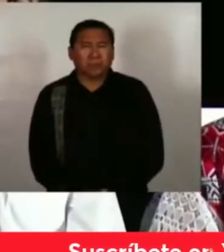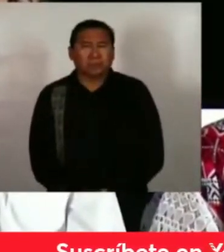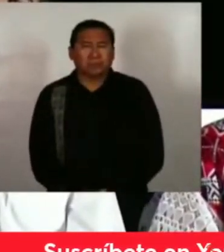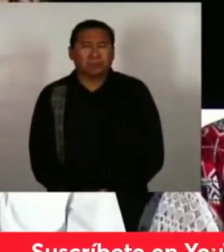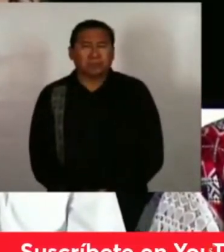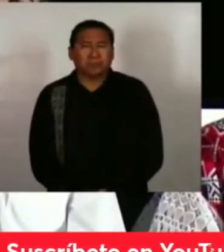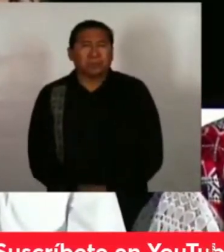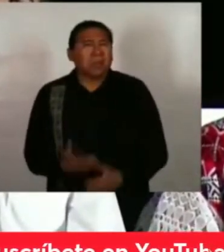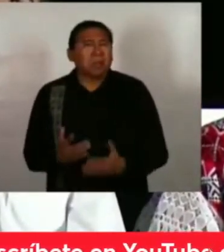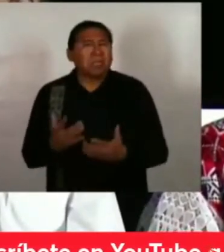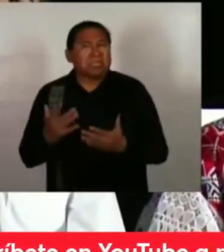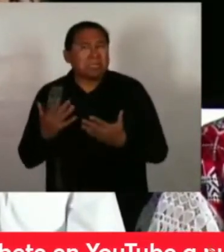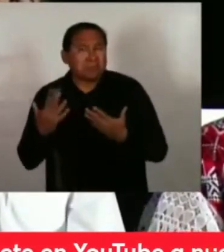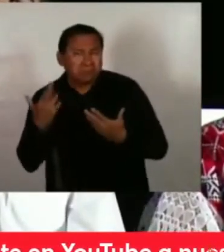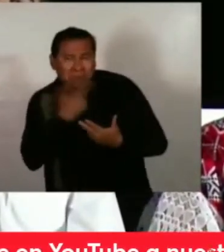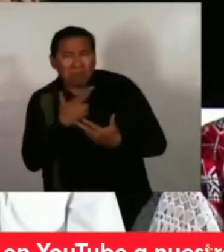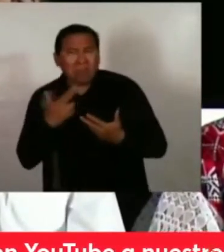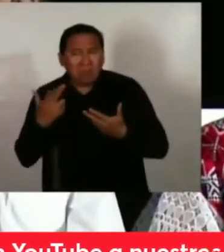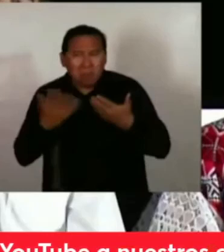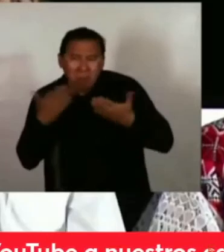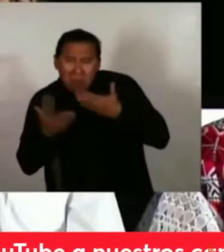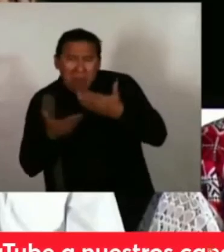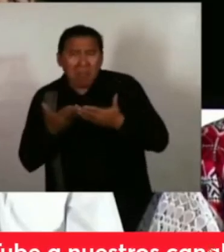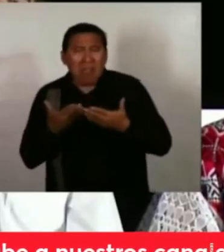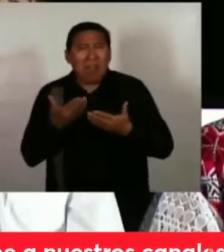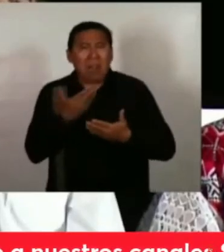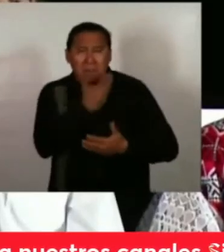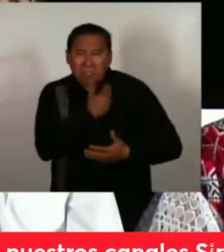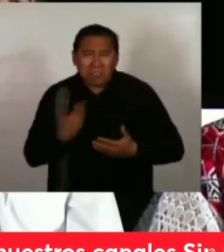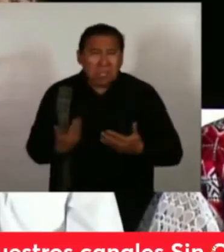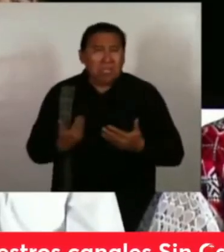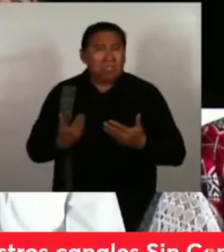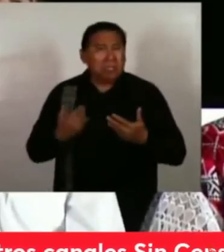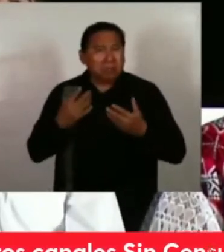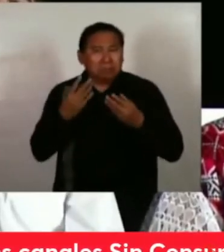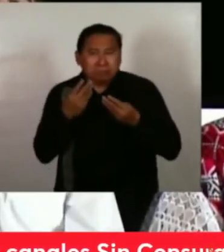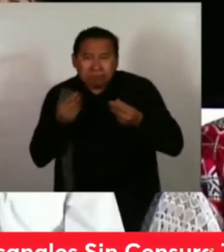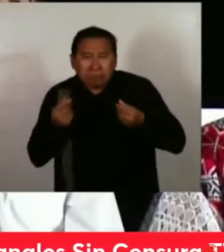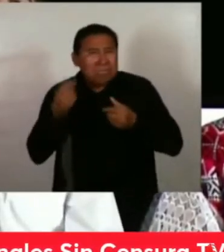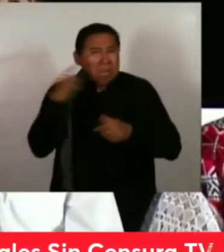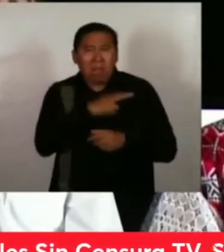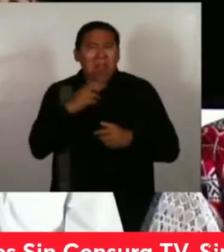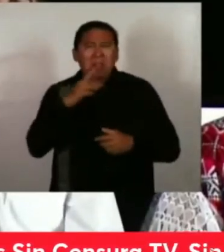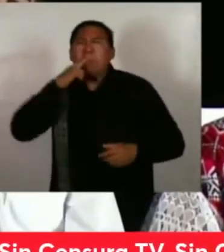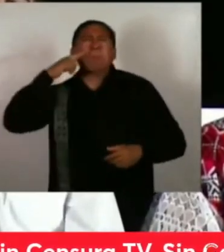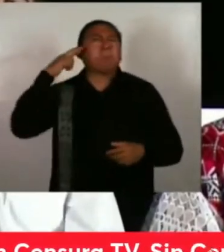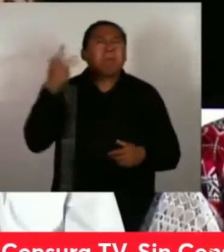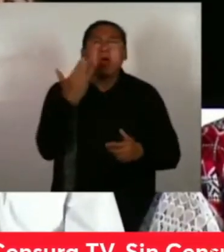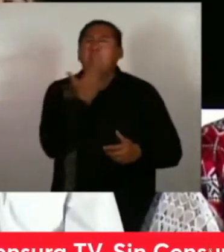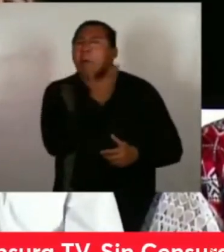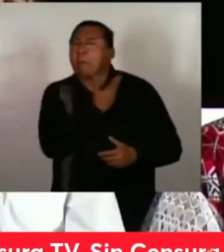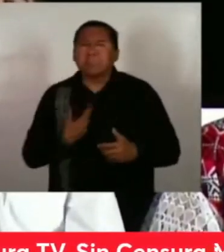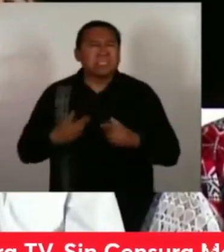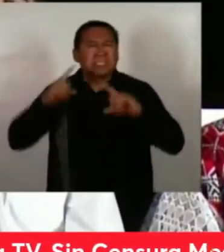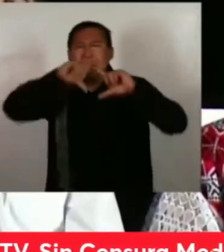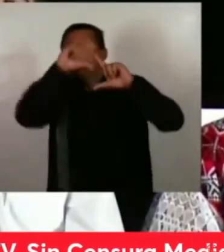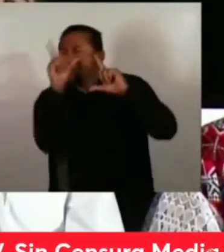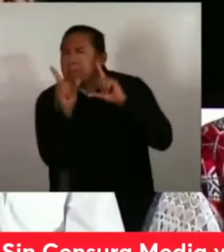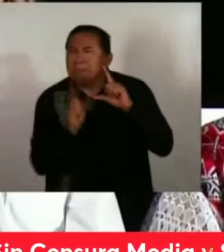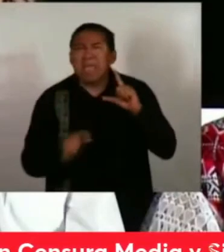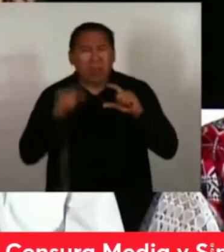Parece muy rápido cómo se fue la presidencia del mejor presidente que ha tenido México en la